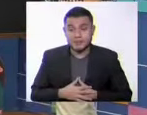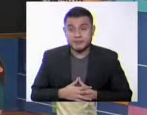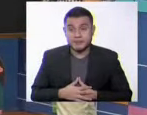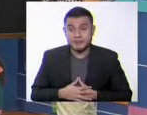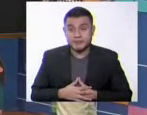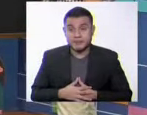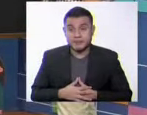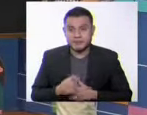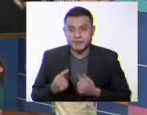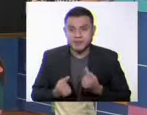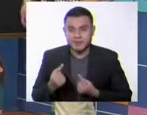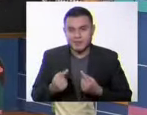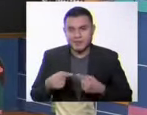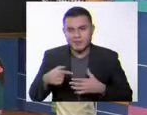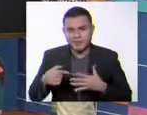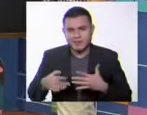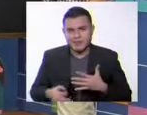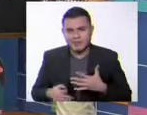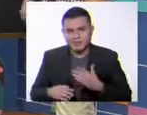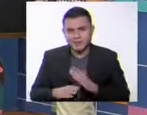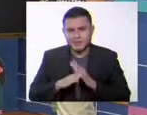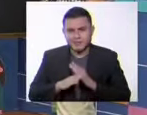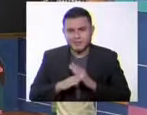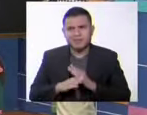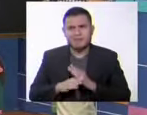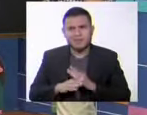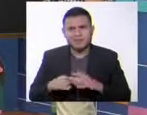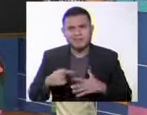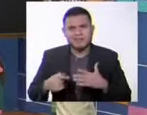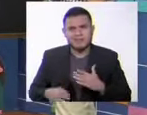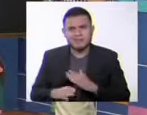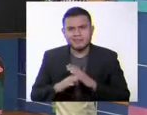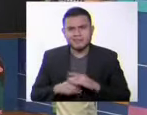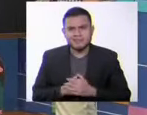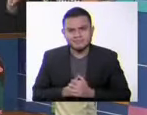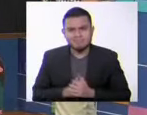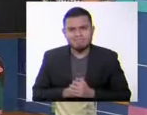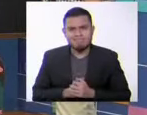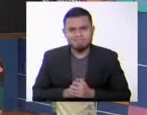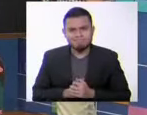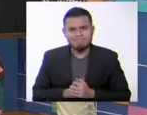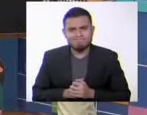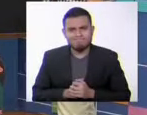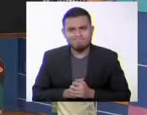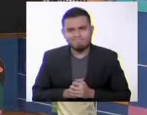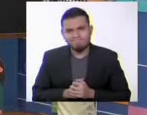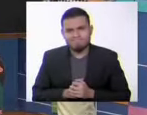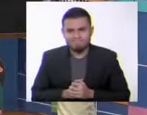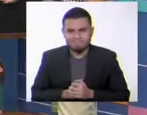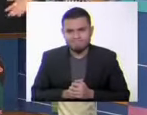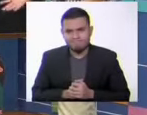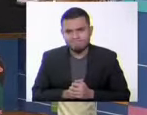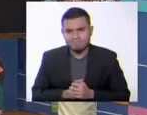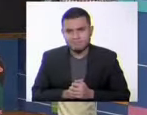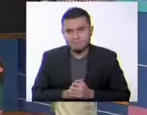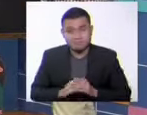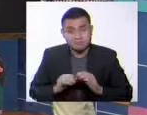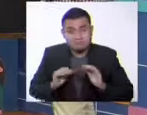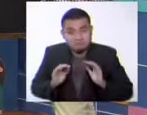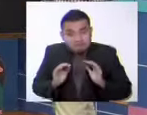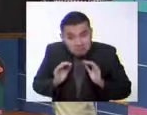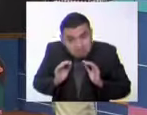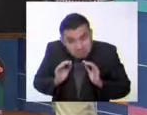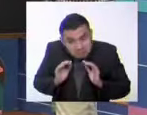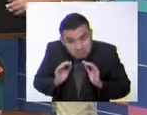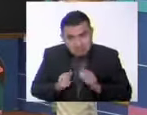de cuidar? La ley de protección. La ley sirve para proteger. La ley sirve para proteger. ¿Es esa? ¿Qué